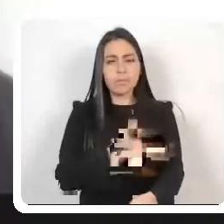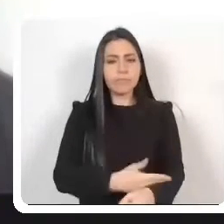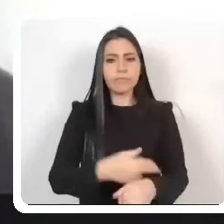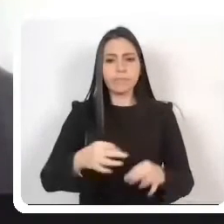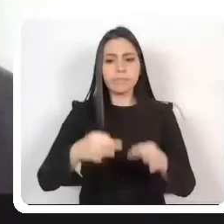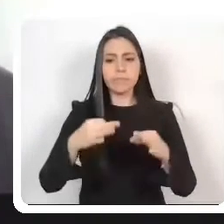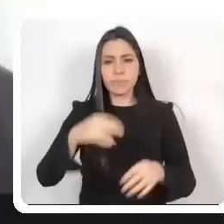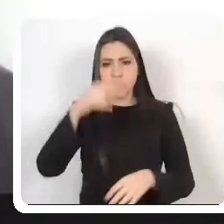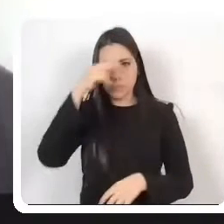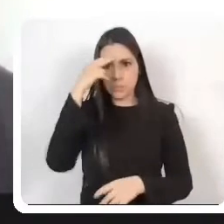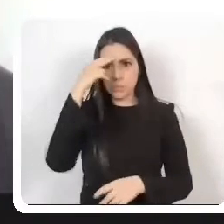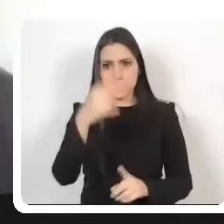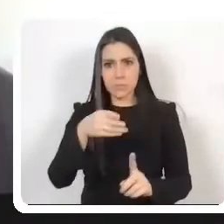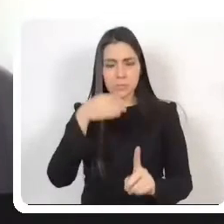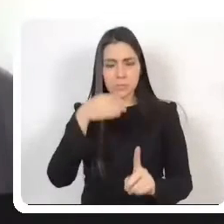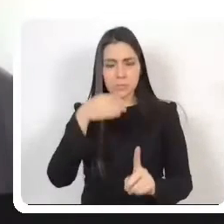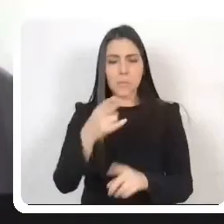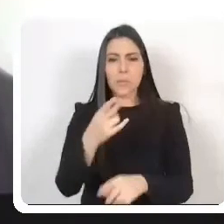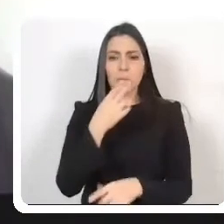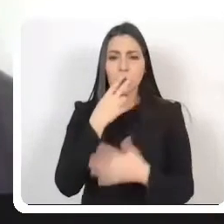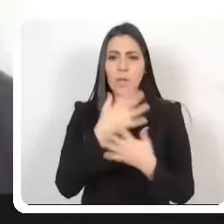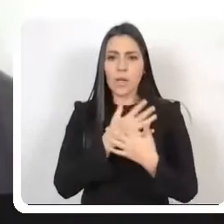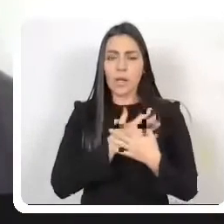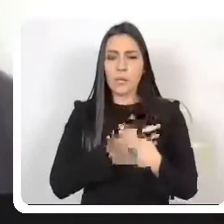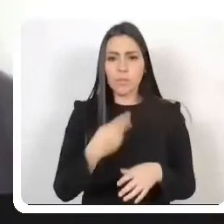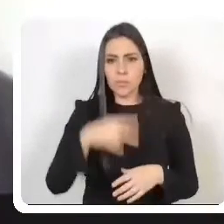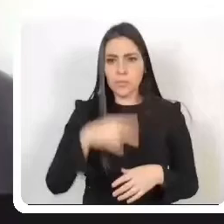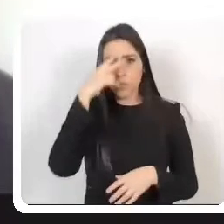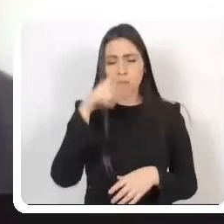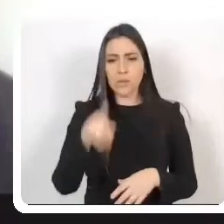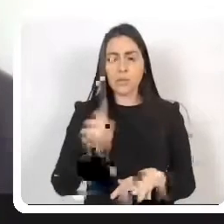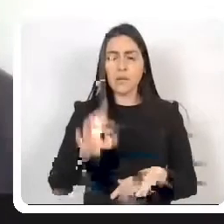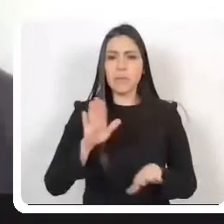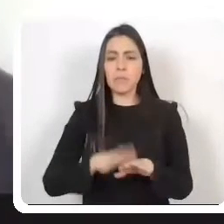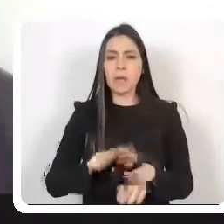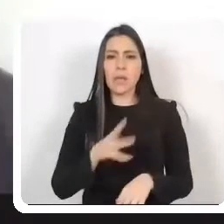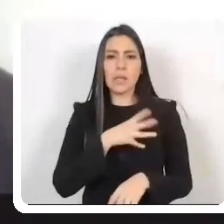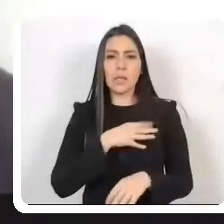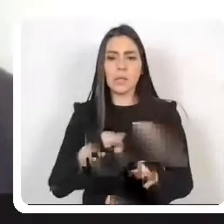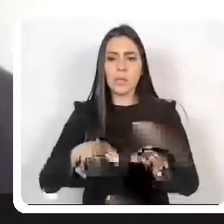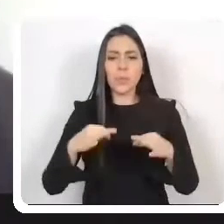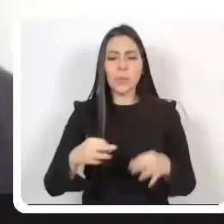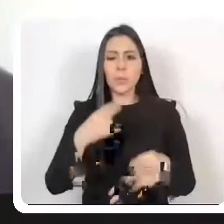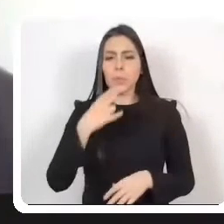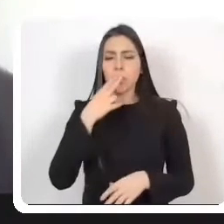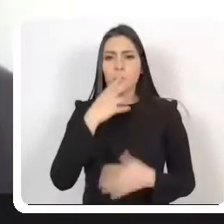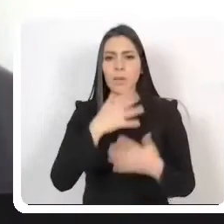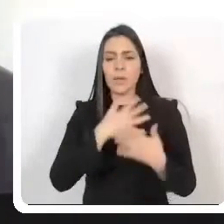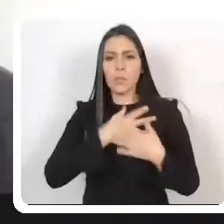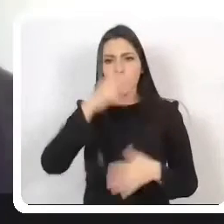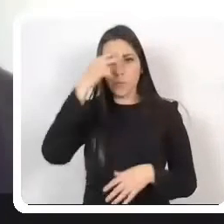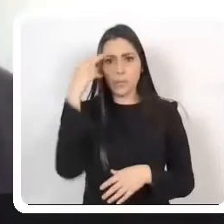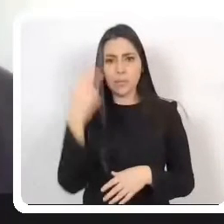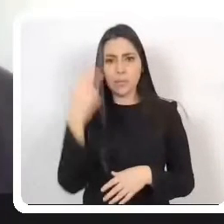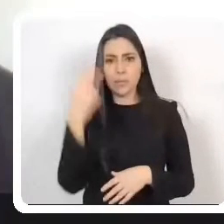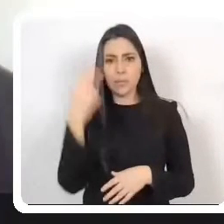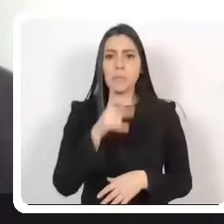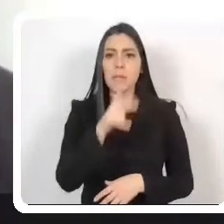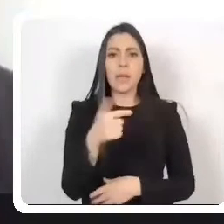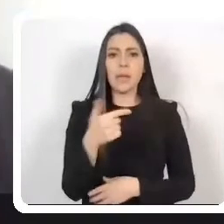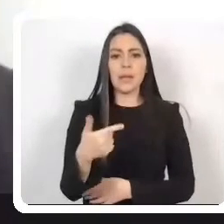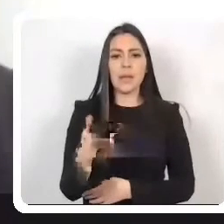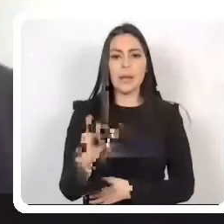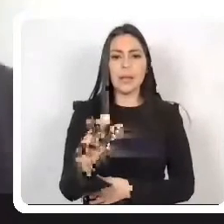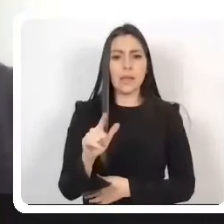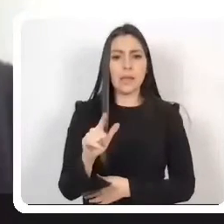moderno, uno de los más dignos hijos del pueblo mexicano. Palabras de Gilberto Argüello